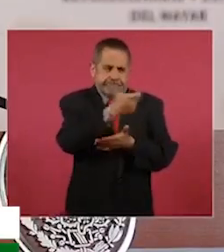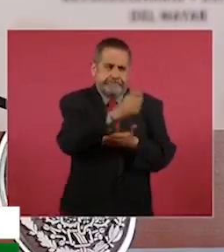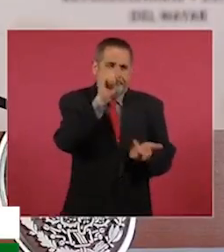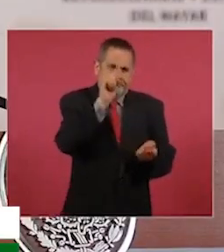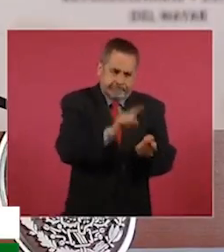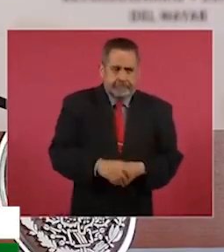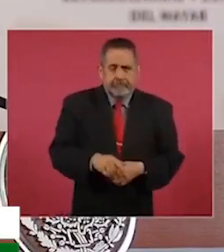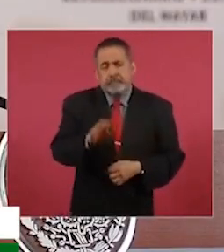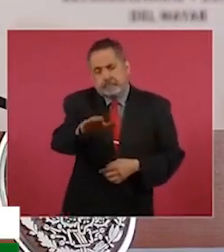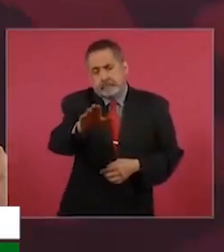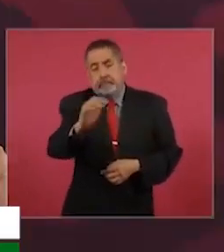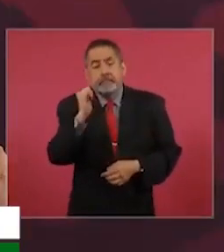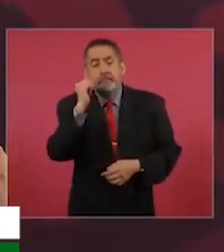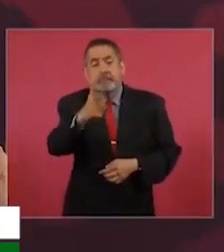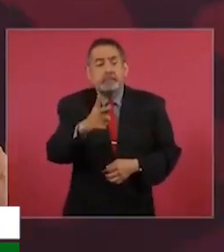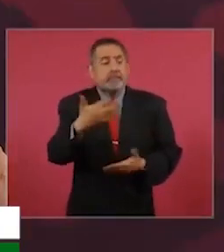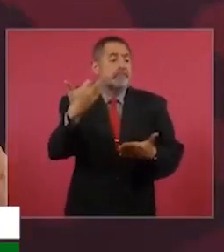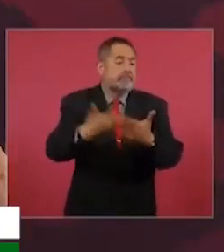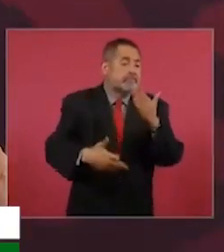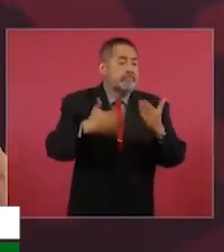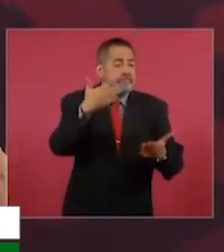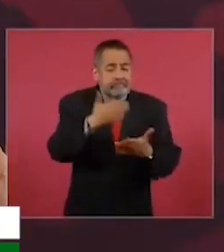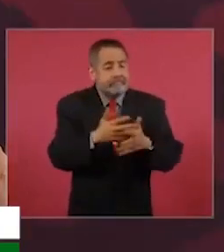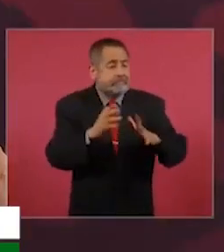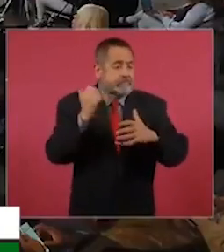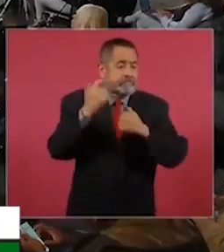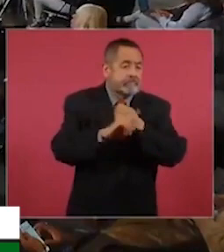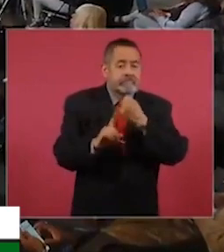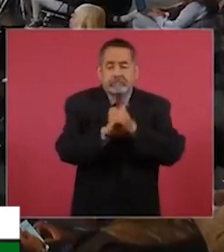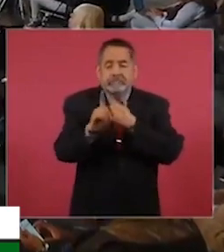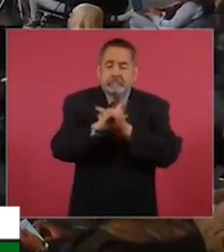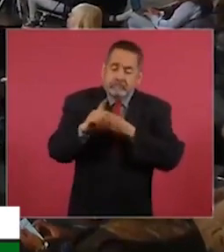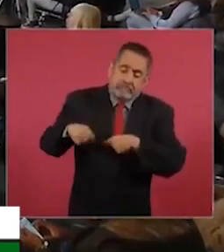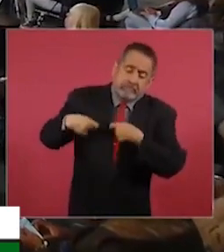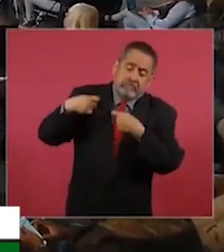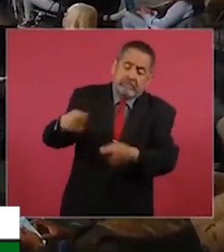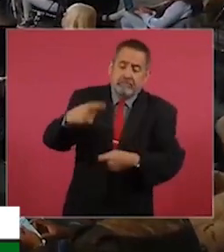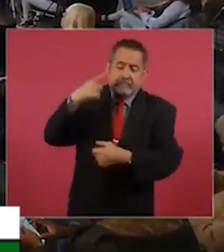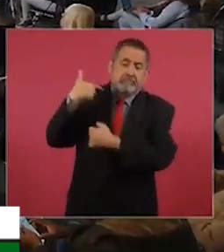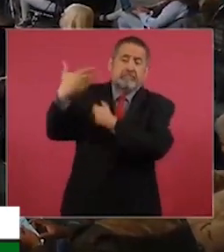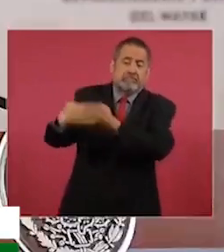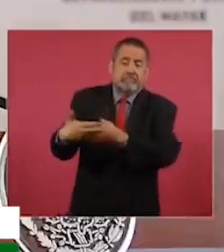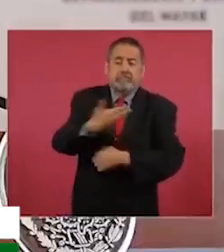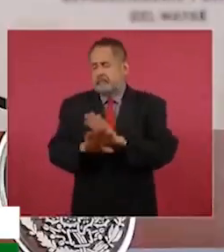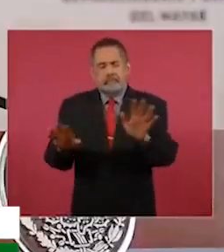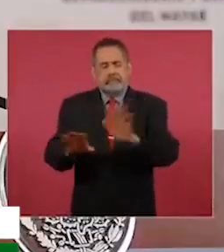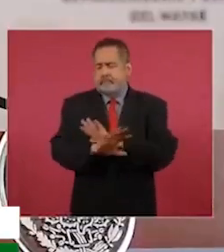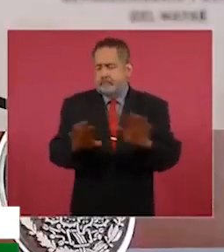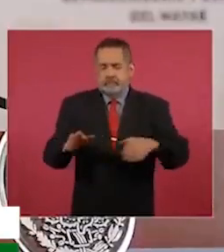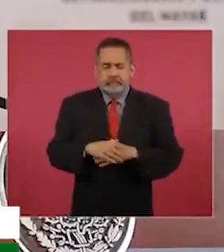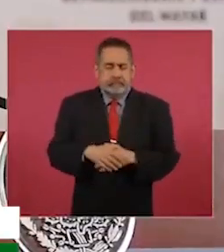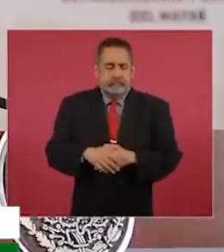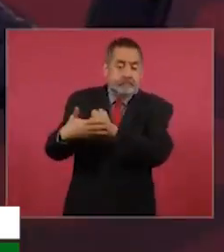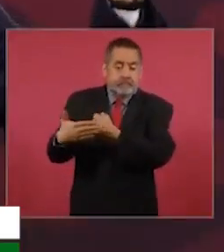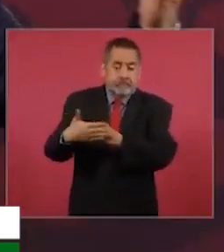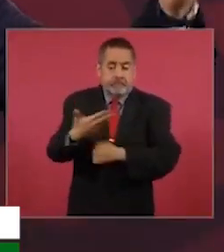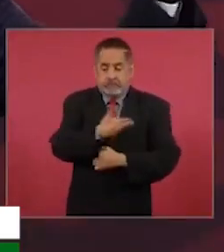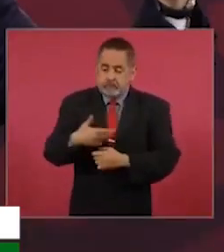quedar nada. No le va a heredar nada a mí. No, ningún problema. Al contrario, va a quedar